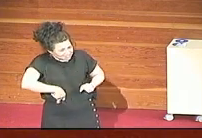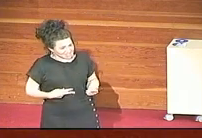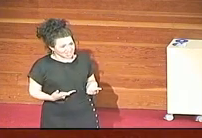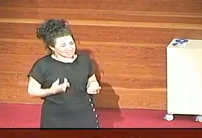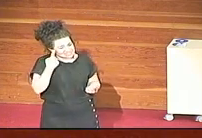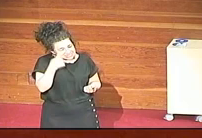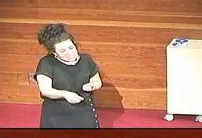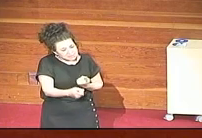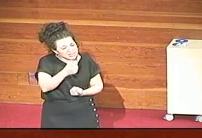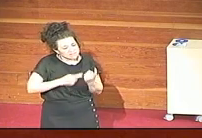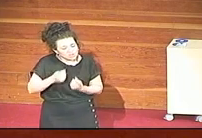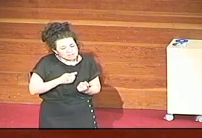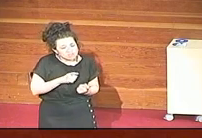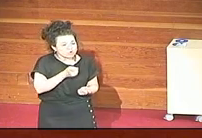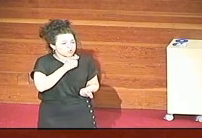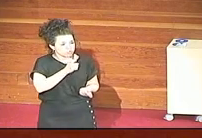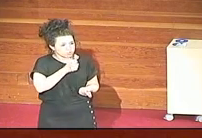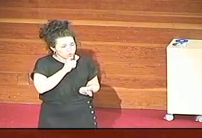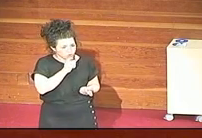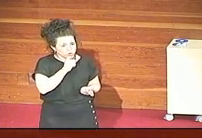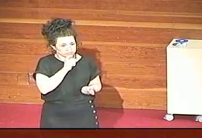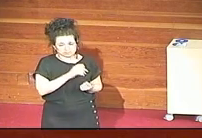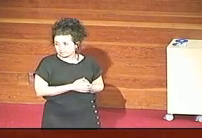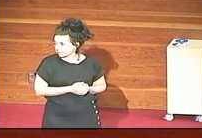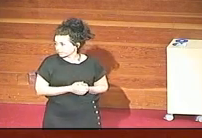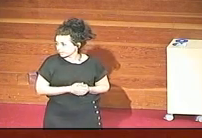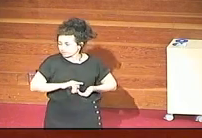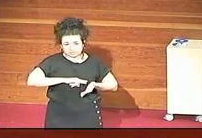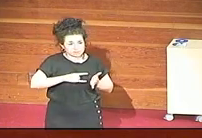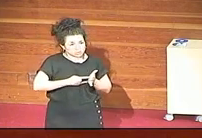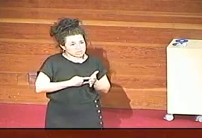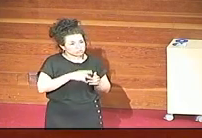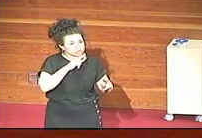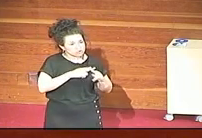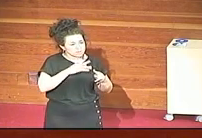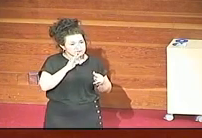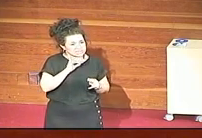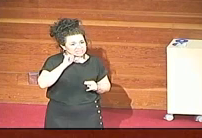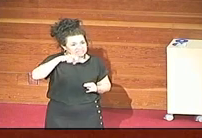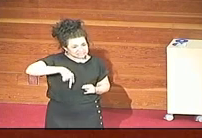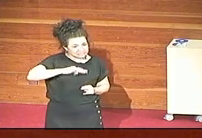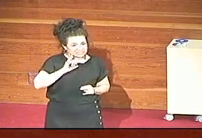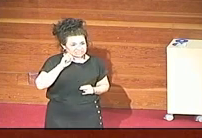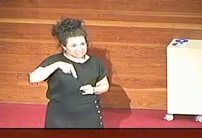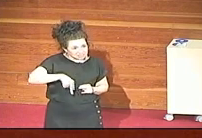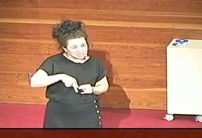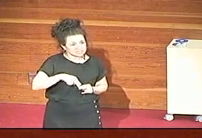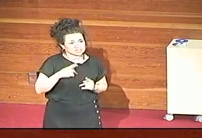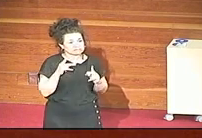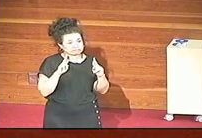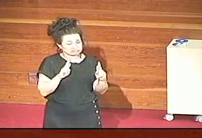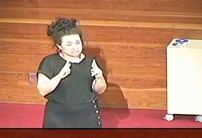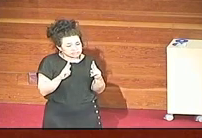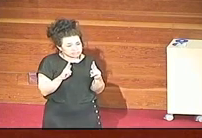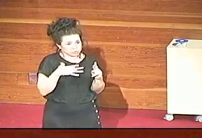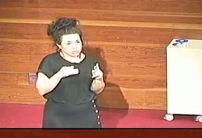informarse y cómo y seguir se llama el proyecto tintín y bueno esperamos que se puede